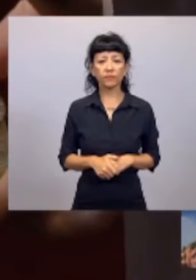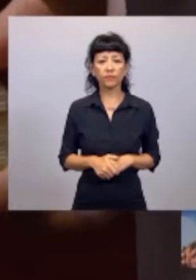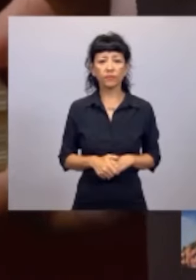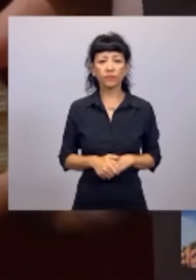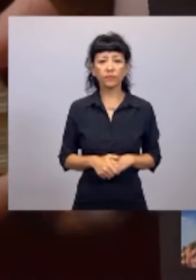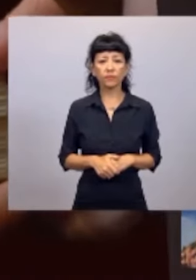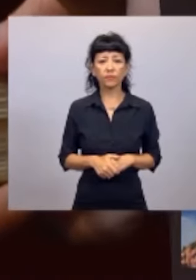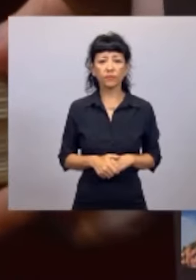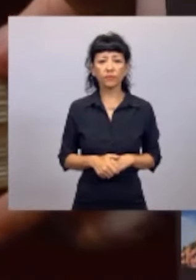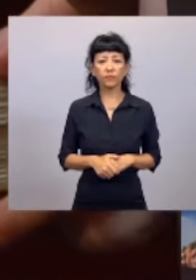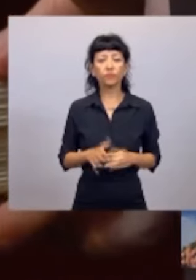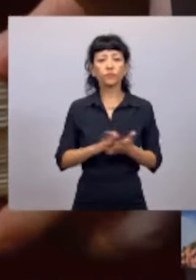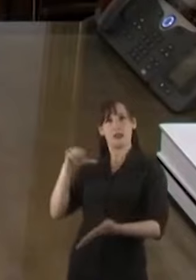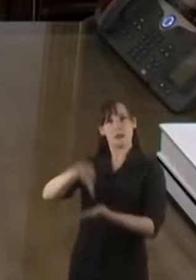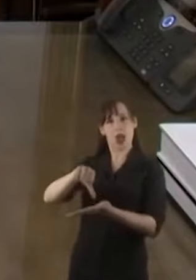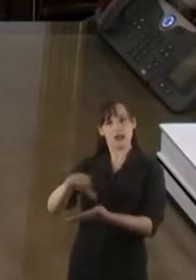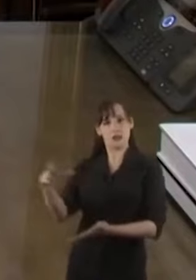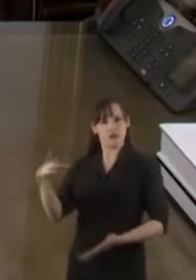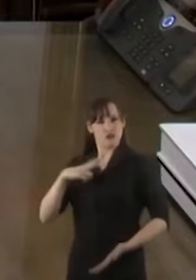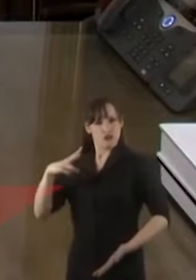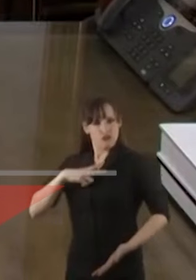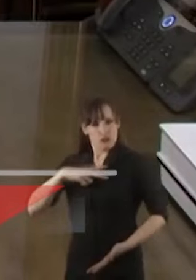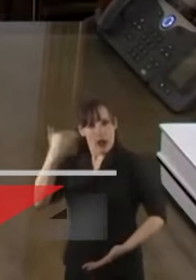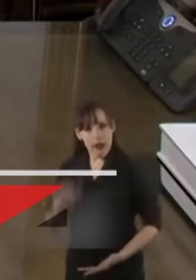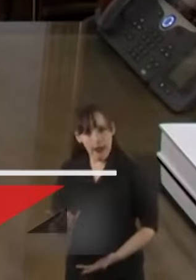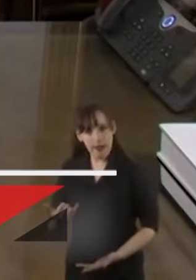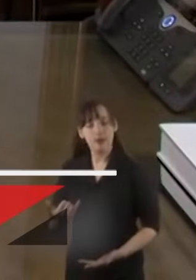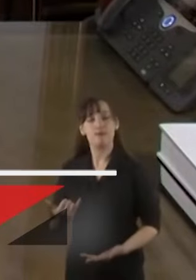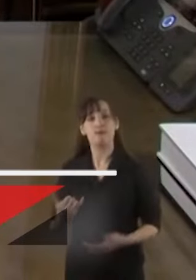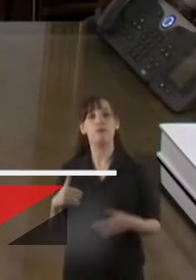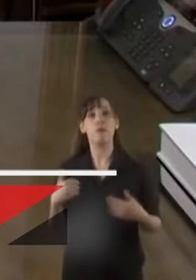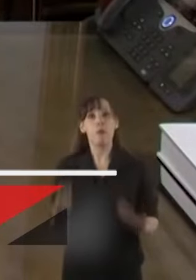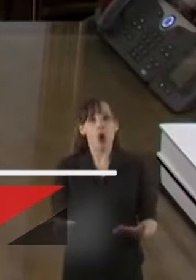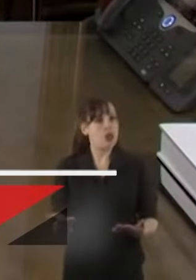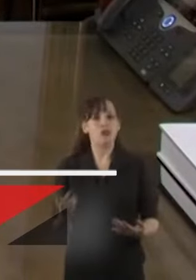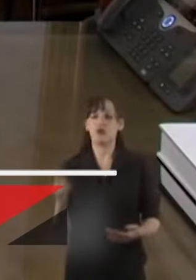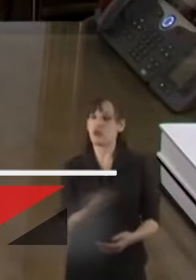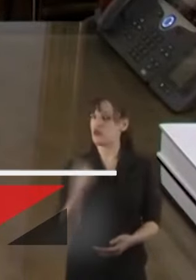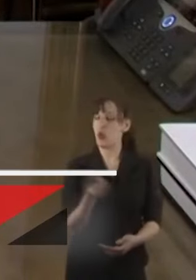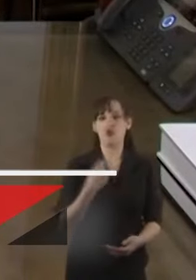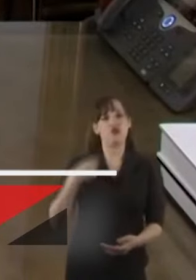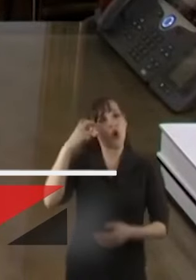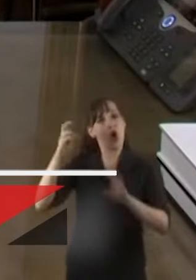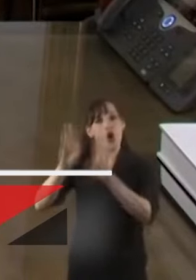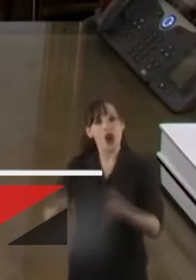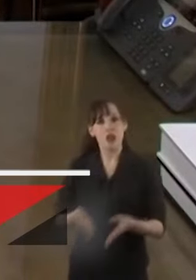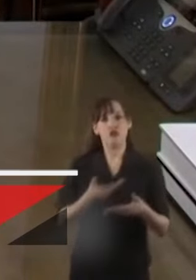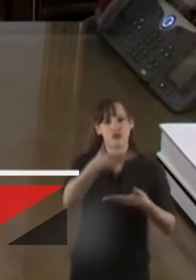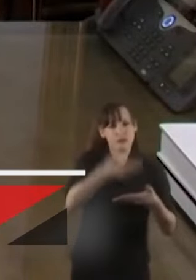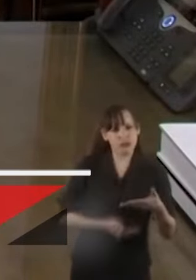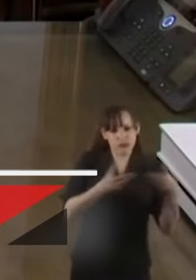Ómnibus presentado la semana pasada esta ley brinda el ejecutivo las facultades necesarias para actuar frente a esta situación de